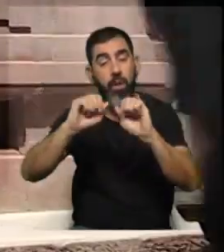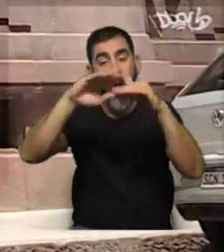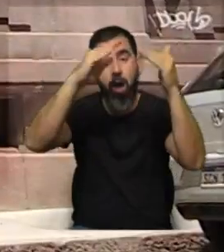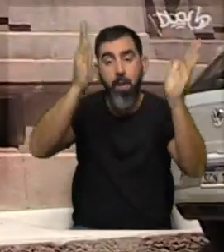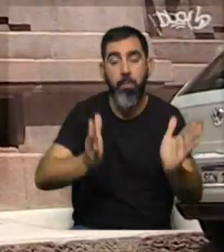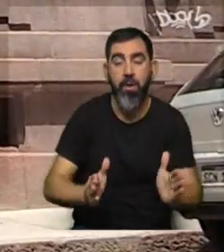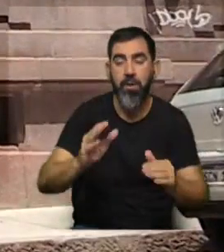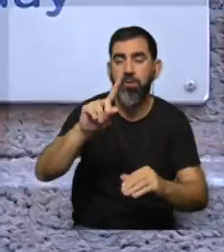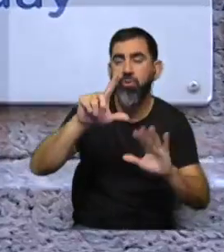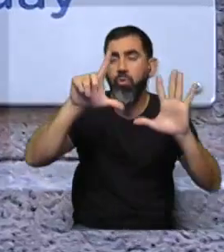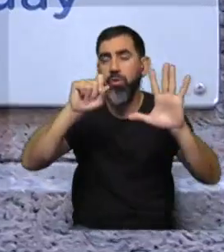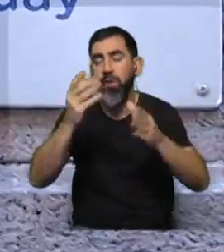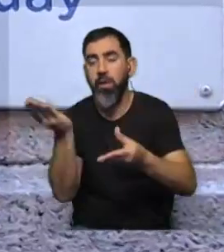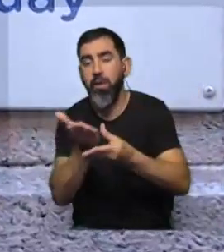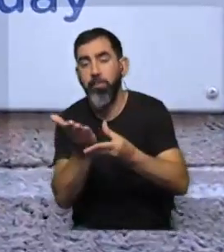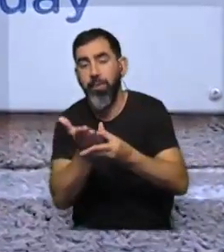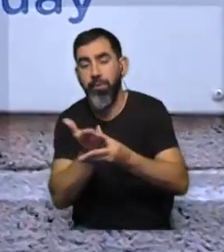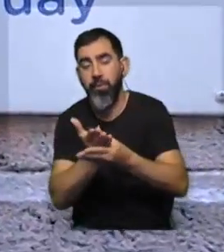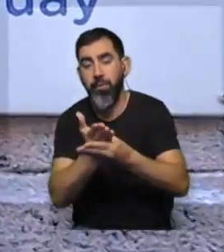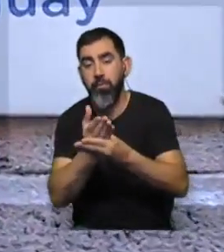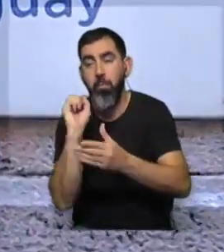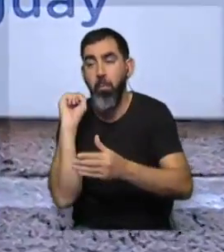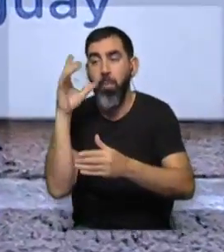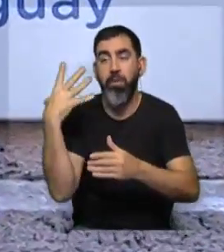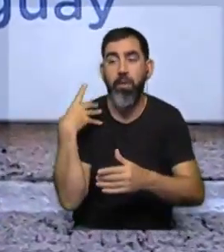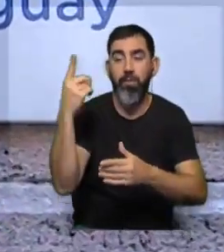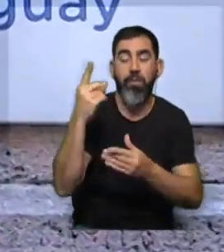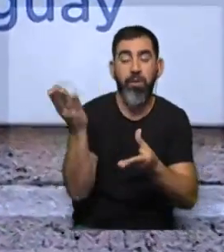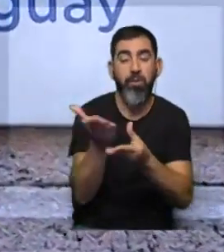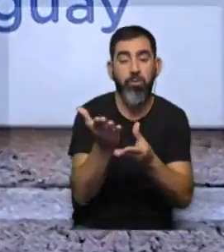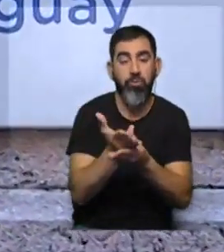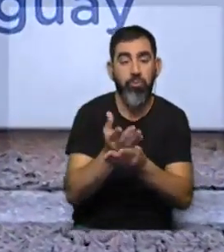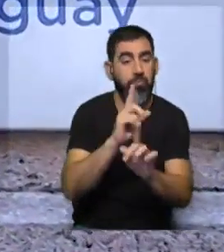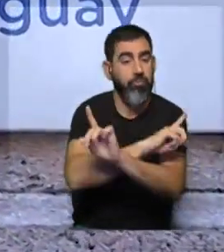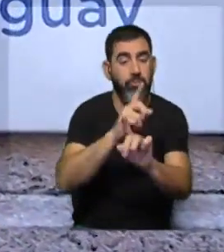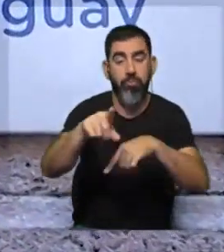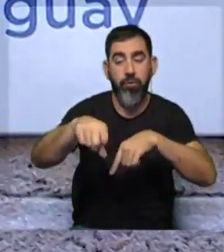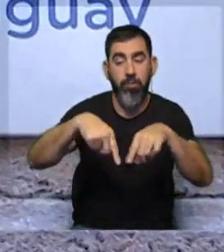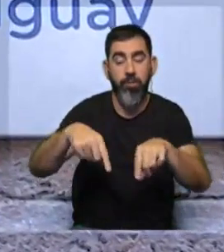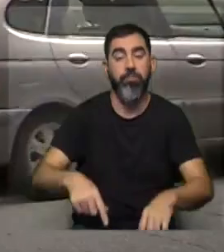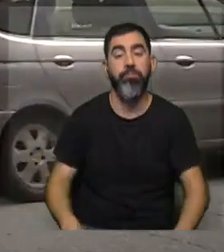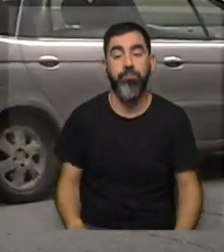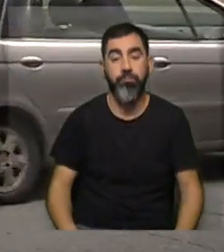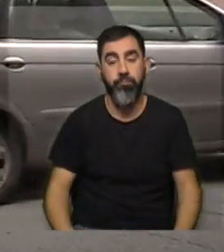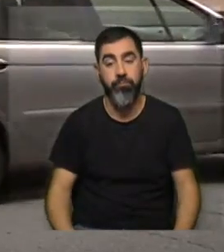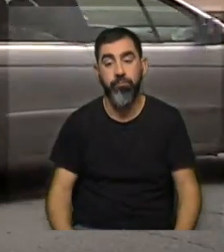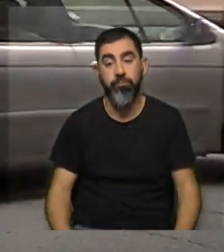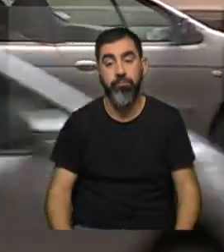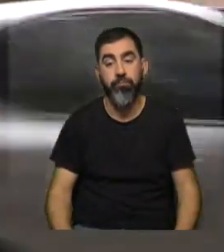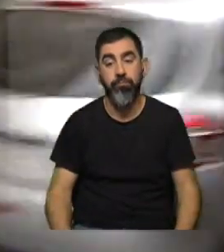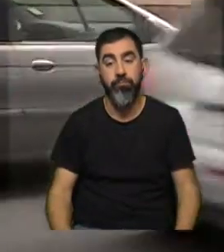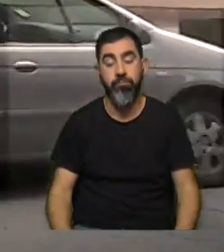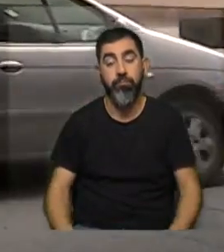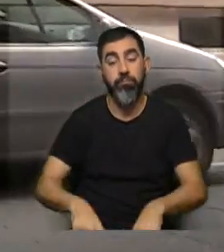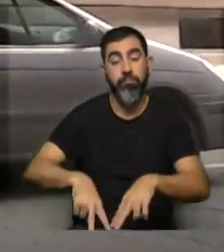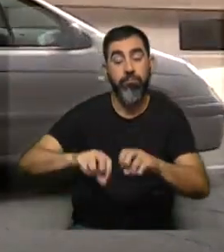con unos 170 expedientes enviados a la dirección de sumarios que no fueron tramitados de acuerdo a la investigación interna